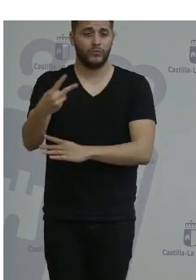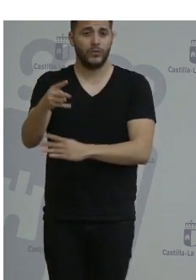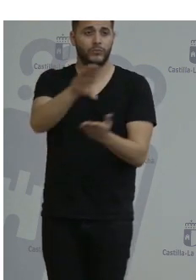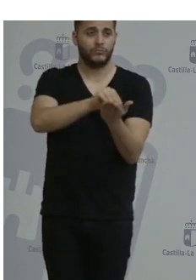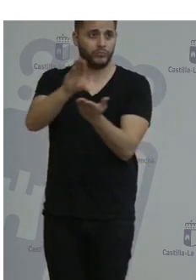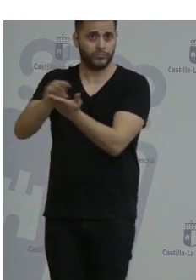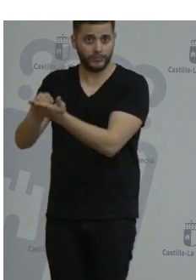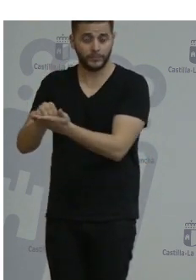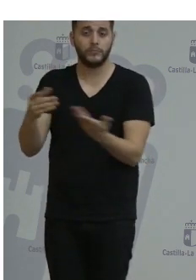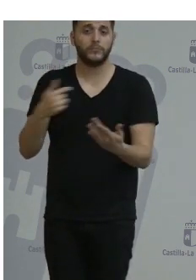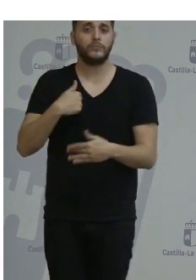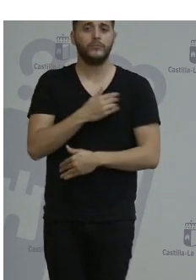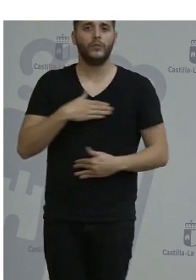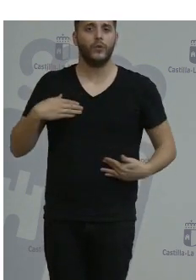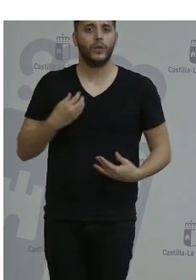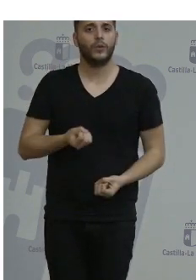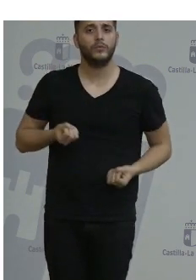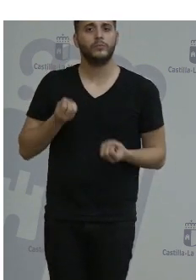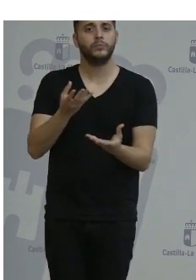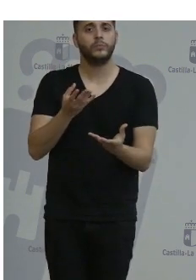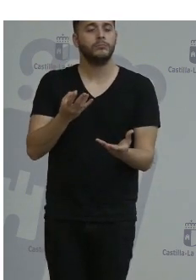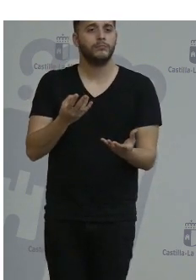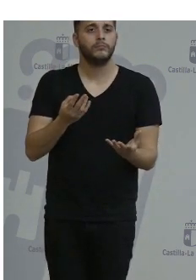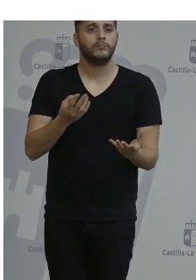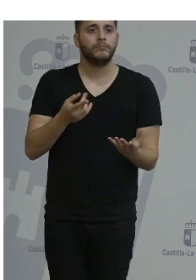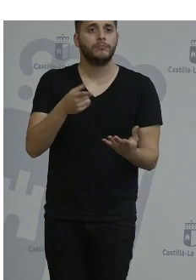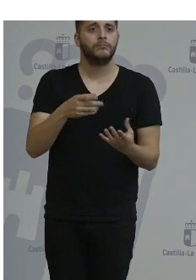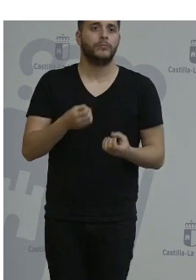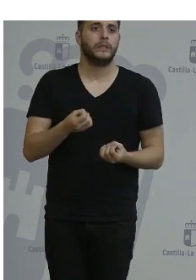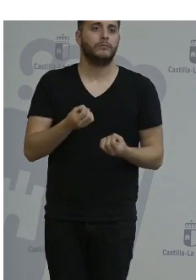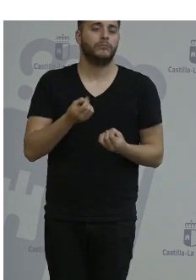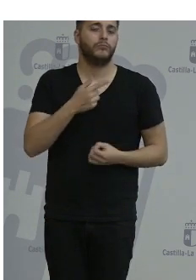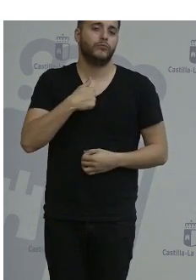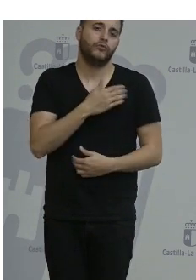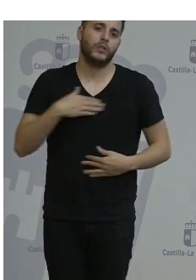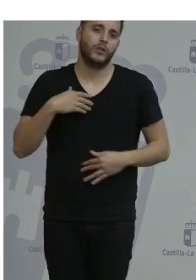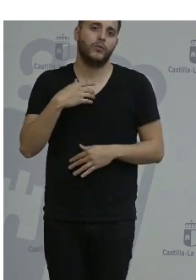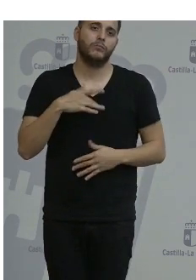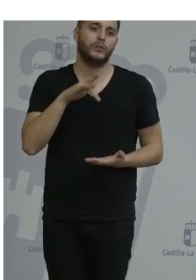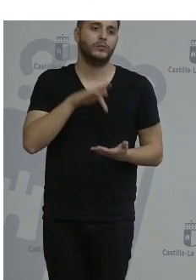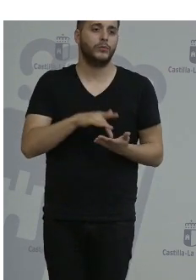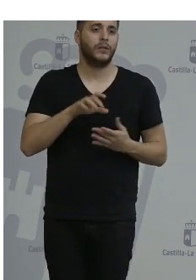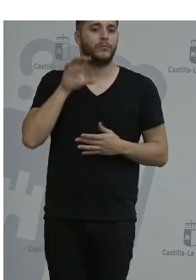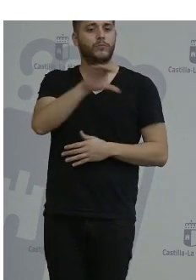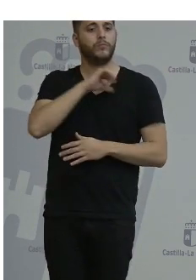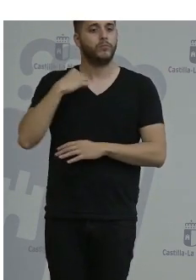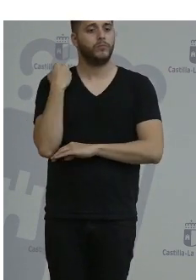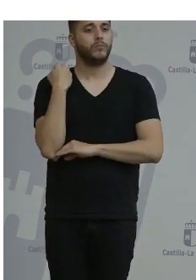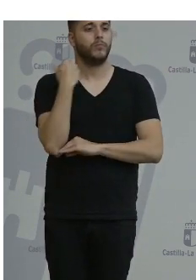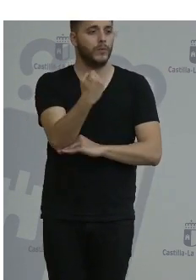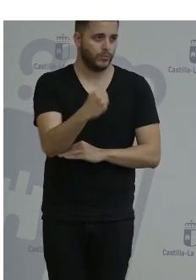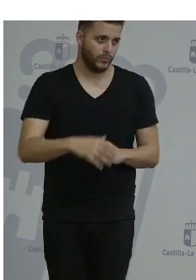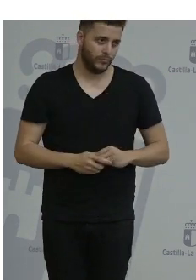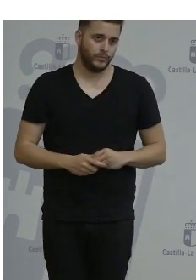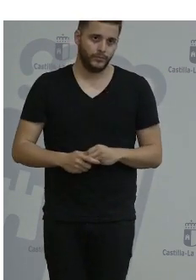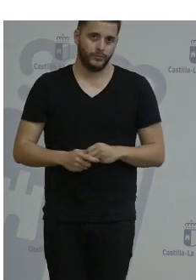Lo que quiero es que os llevéis un mensaje de apoyo por parte de la comunidad autónoma. Vamos a